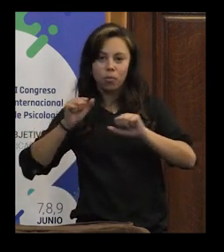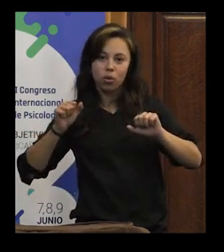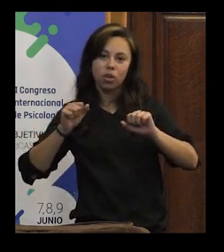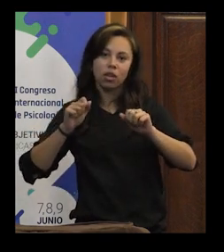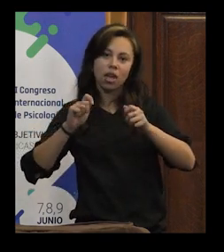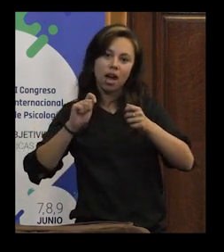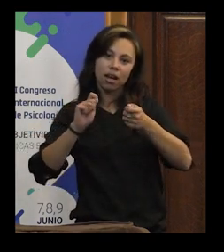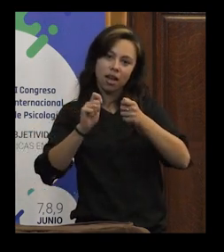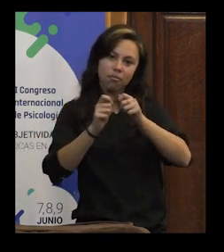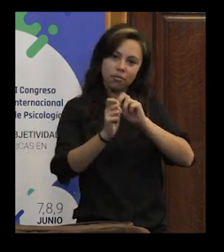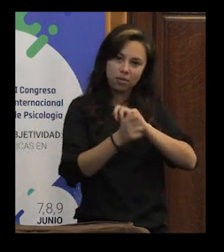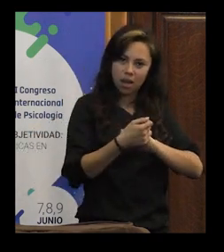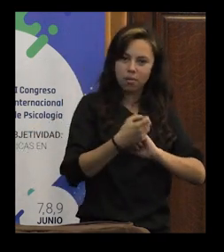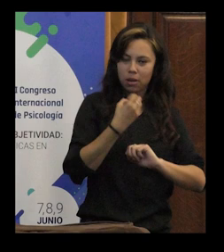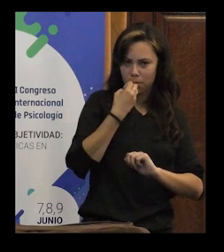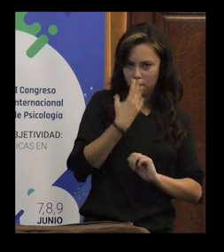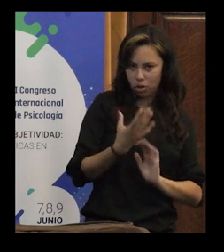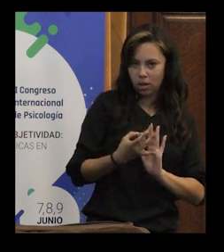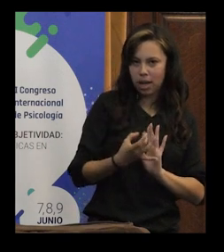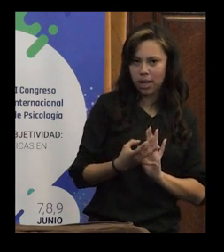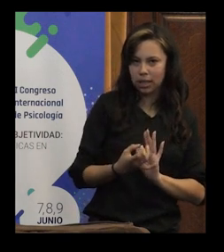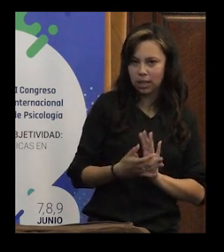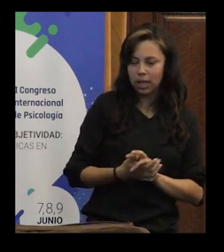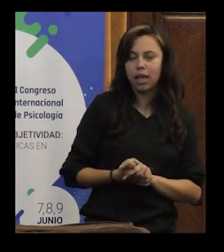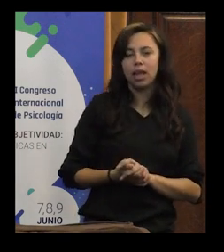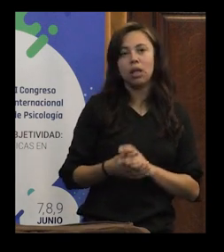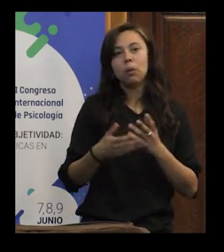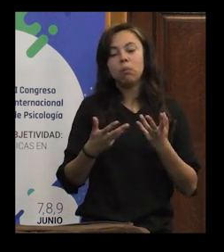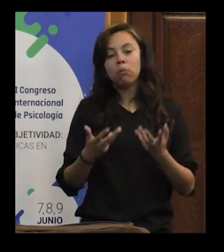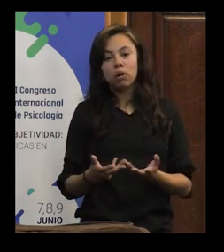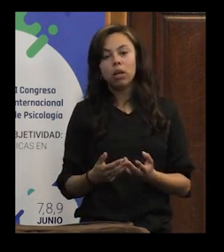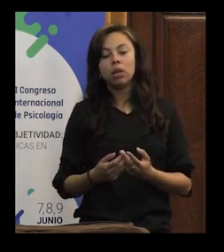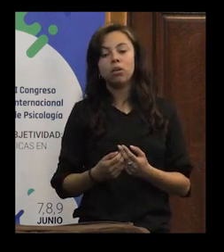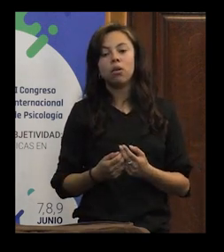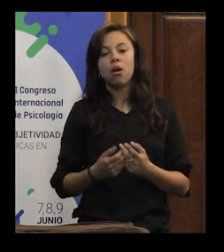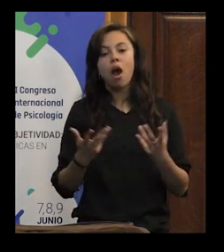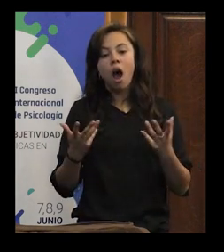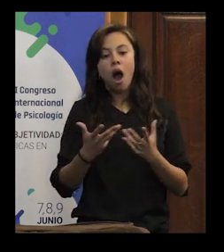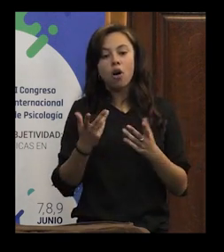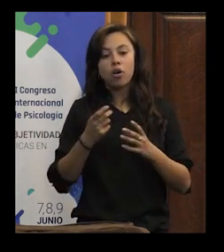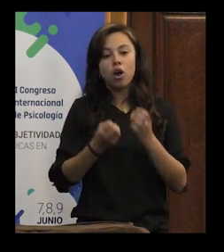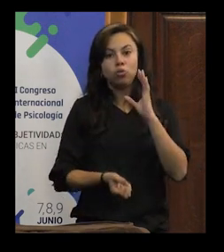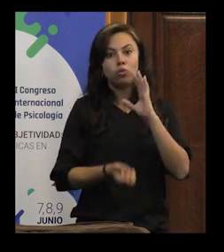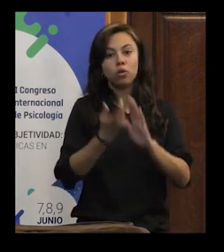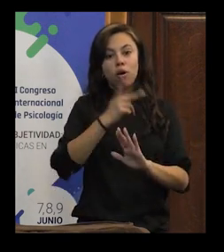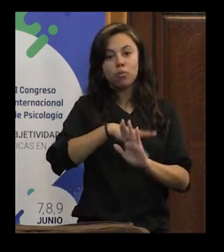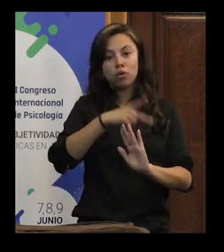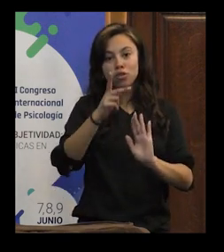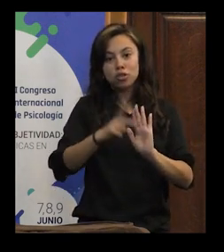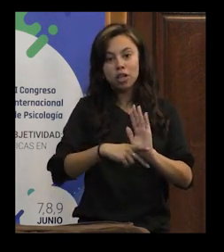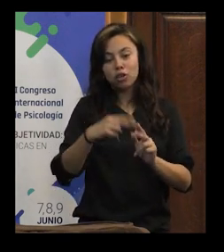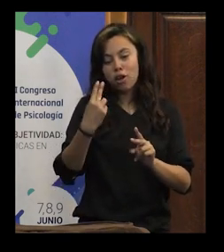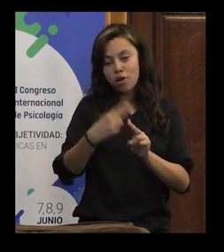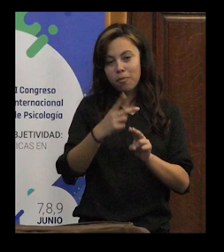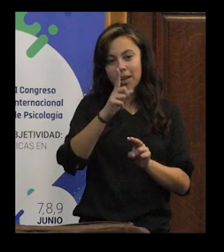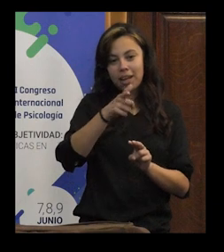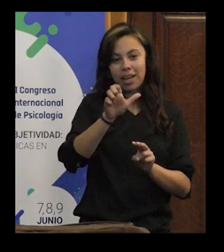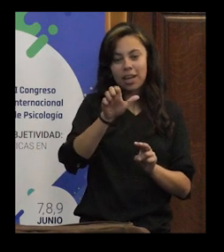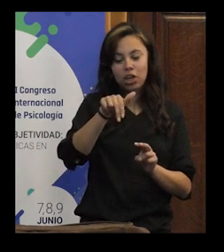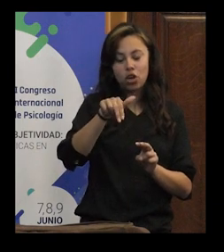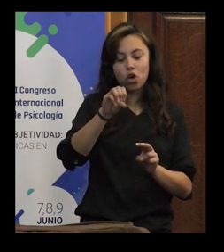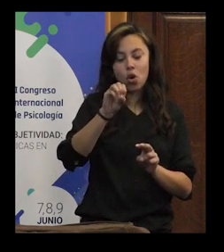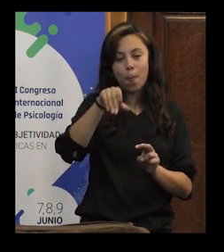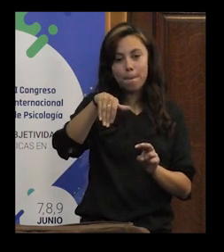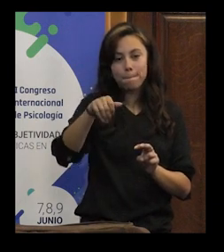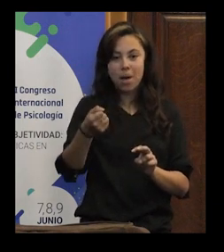agigantados, incluyendo el inicio del proyecto Genoma Humano en 1990, que está